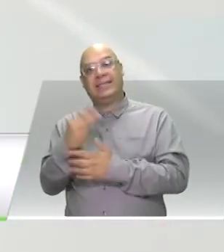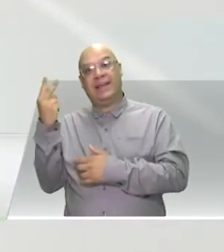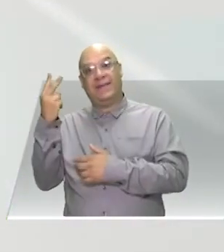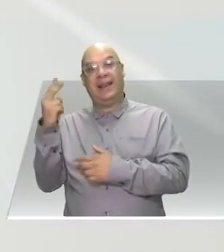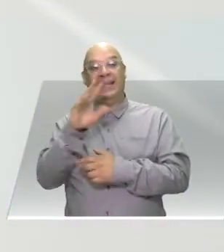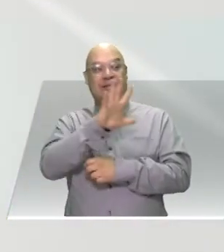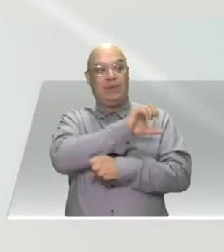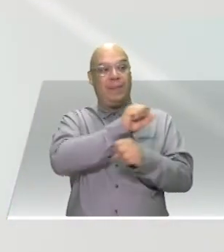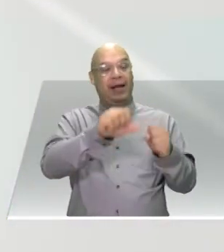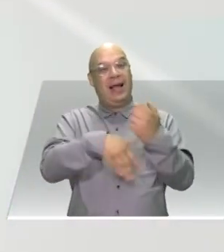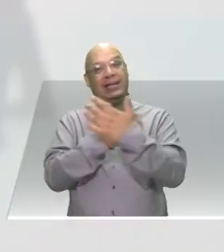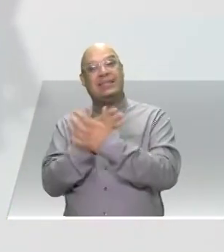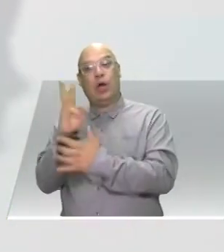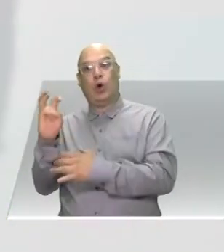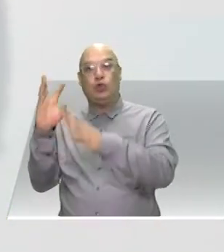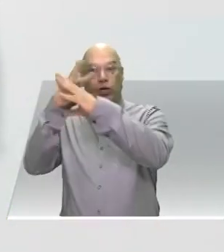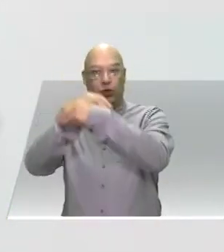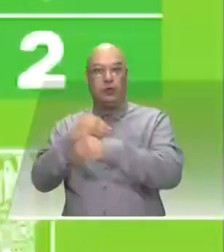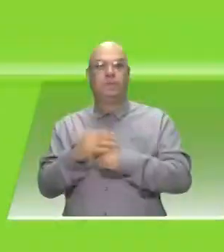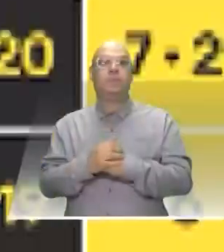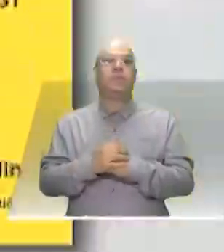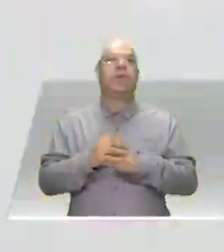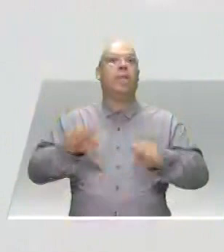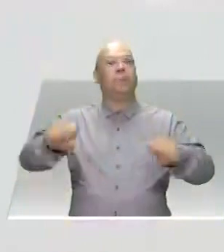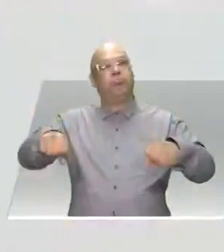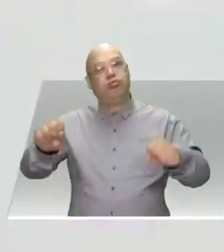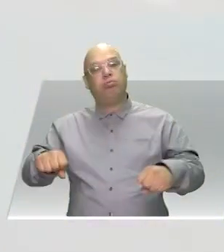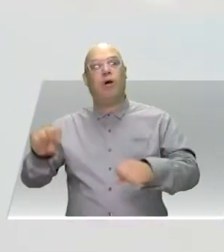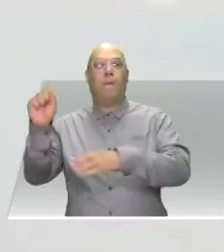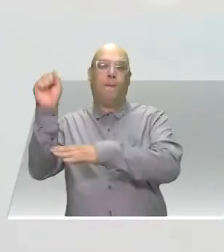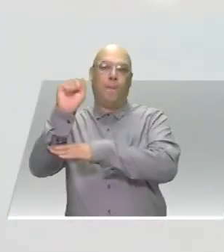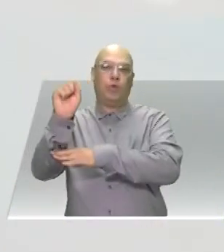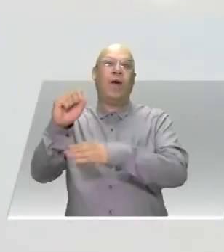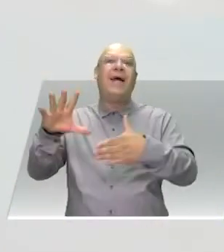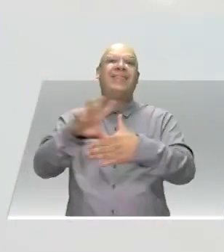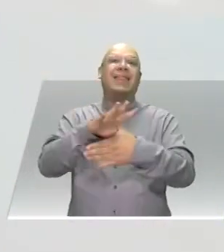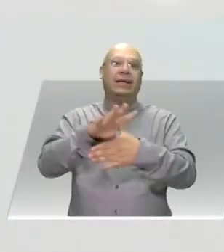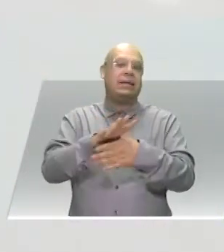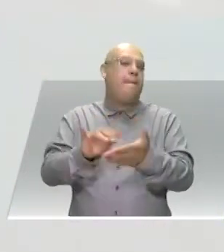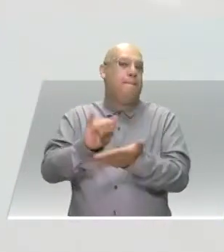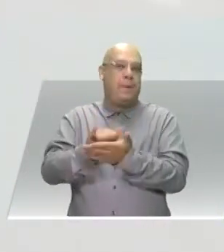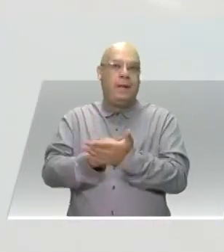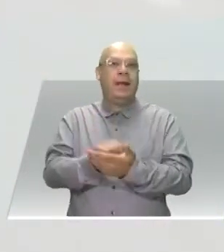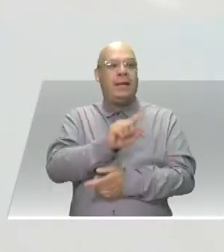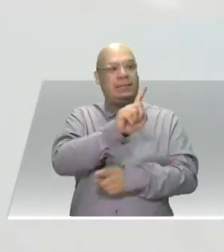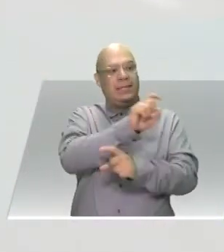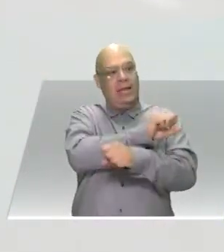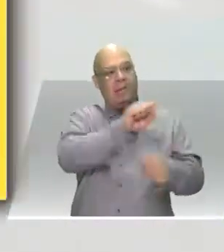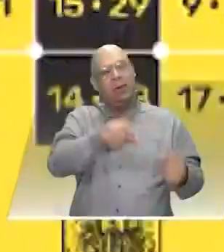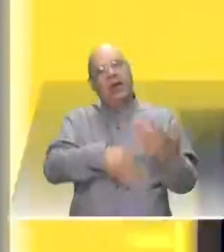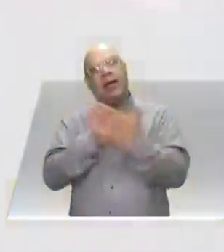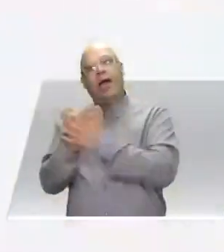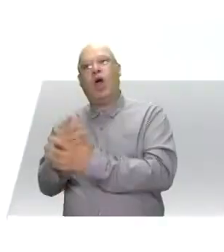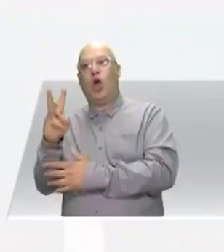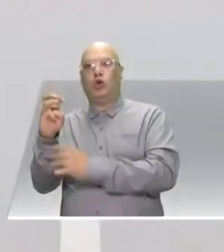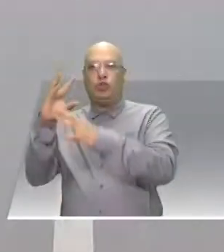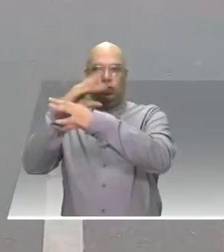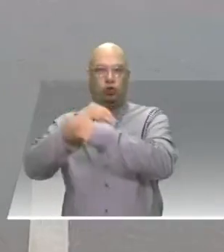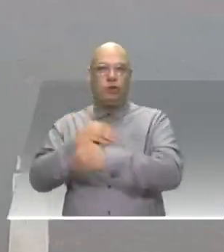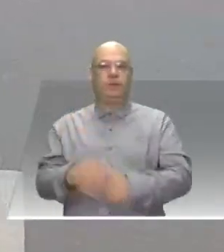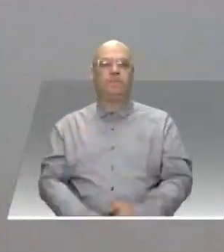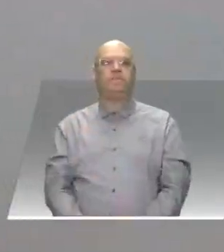de la mañana y las ocho de la noche para carros y motos y en el caso de los taxis continuará entre las 6 de la mañana y las 8 de la noche